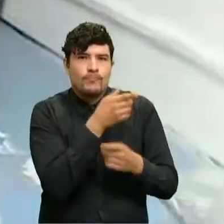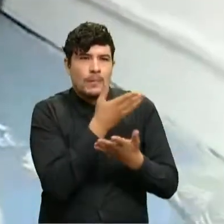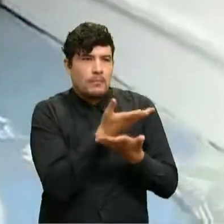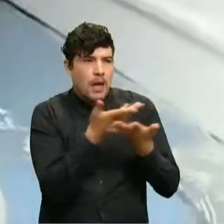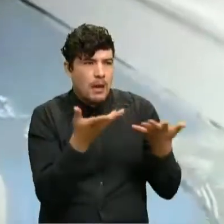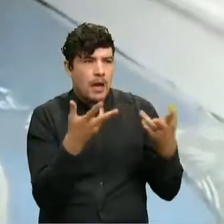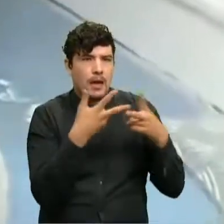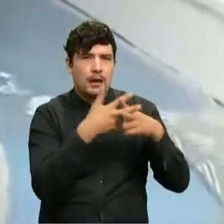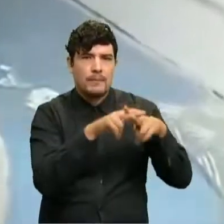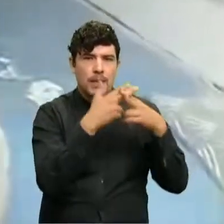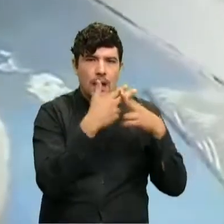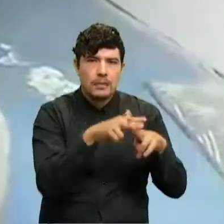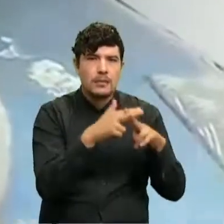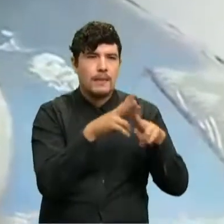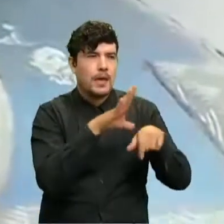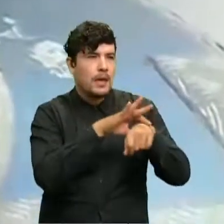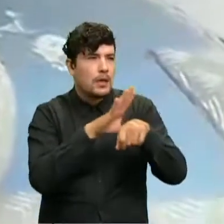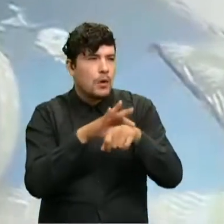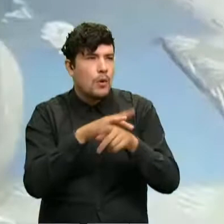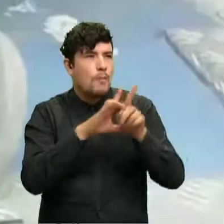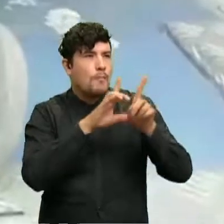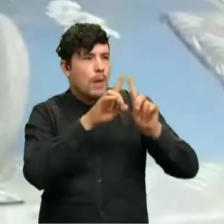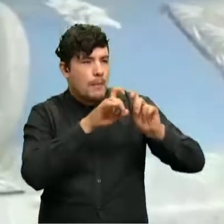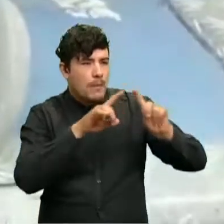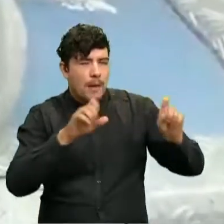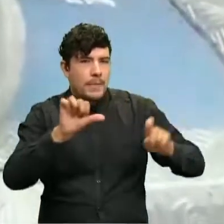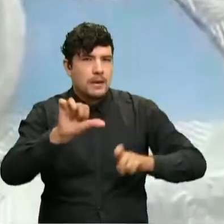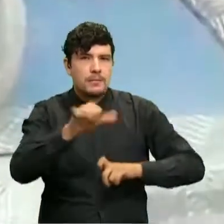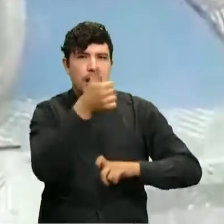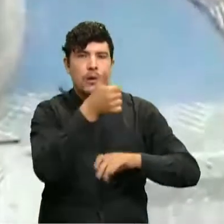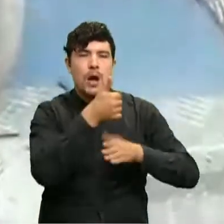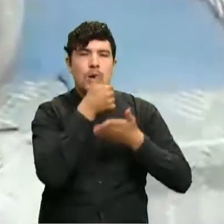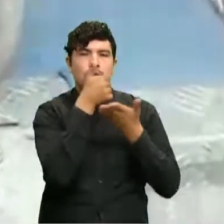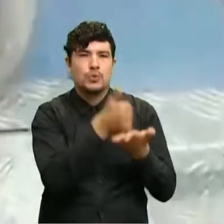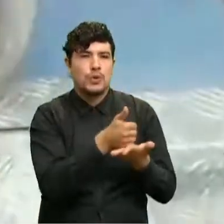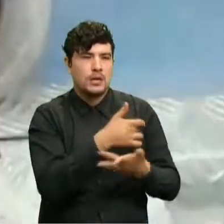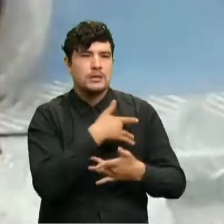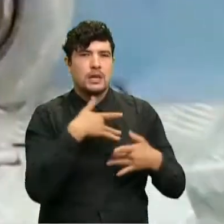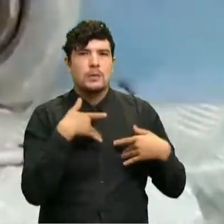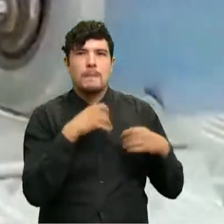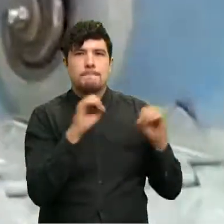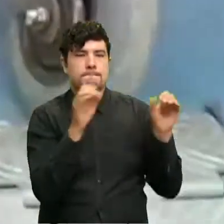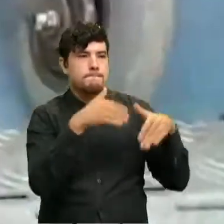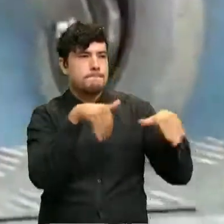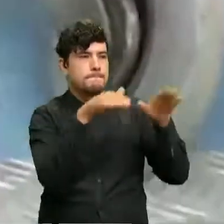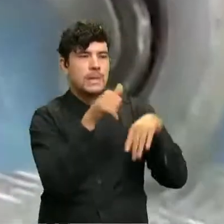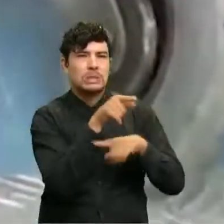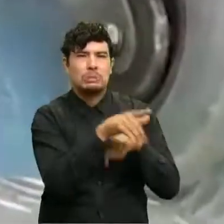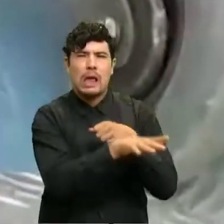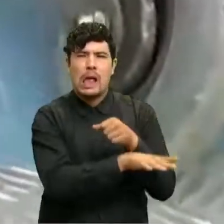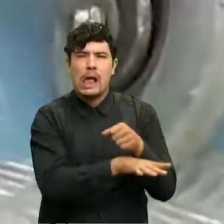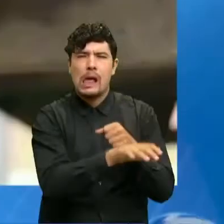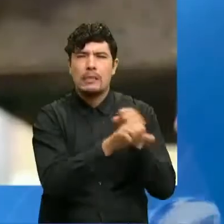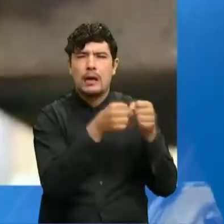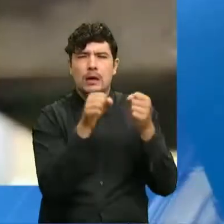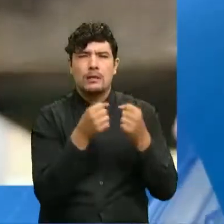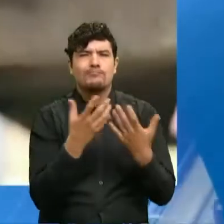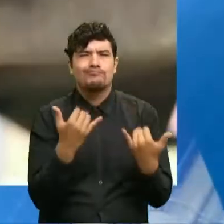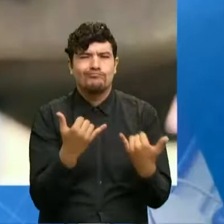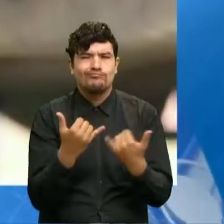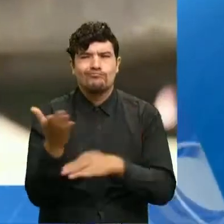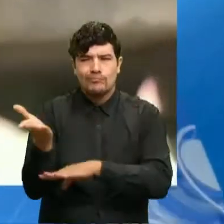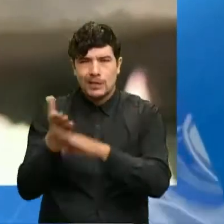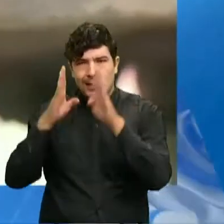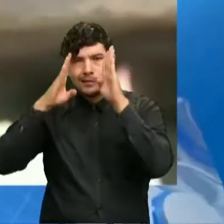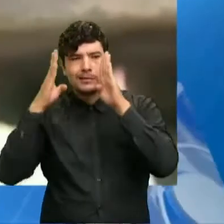en la implementación médica de primeros auxilios para los pacientes que son transportados en este vehículo. Según